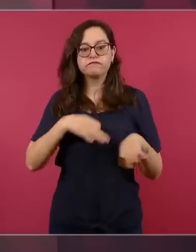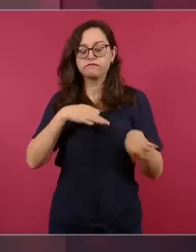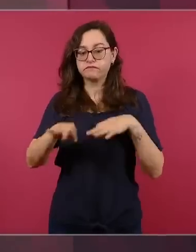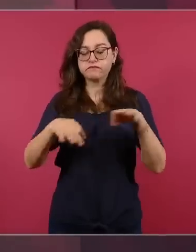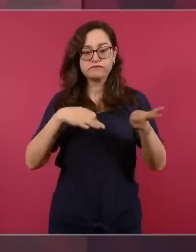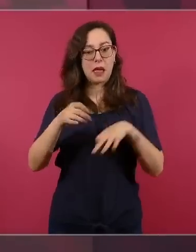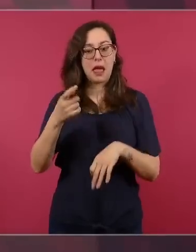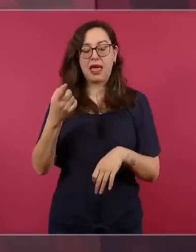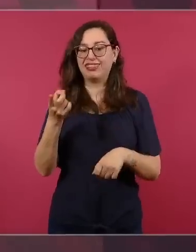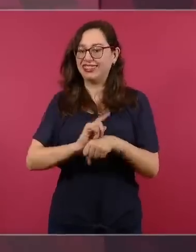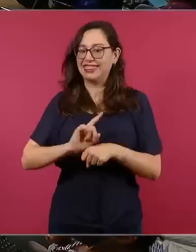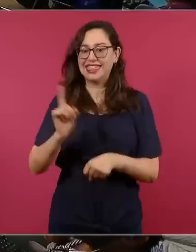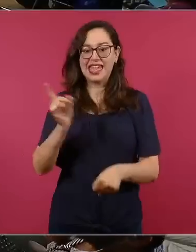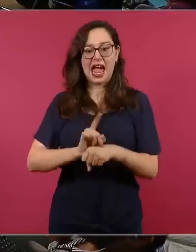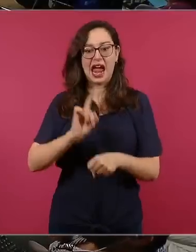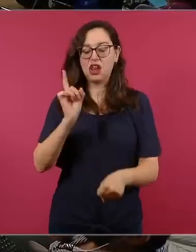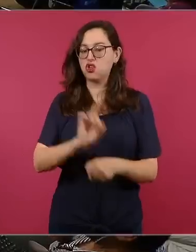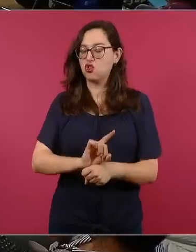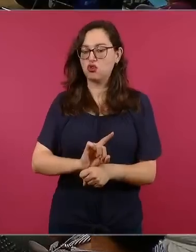24/7,